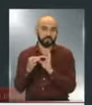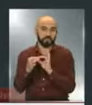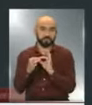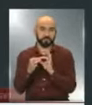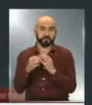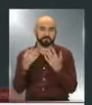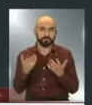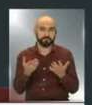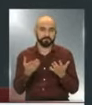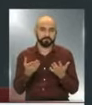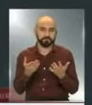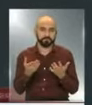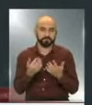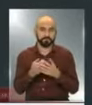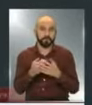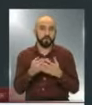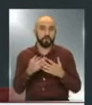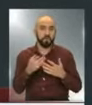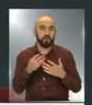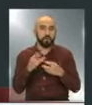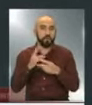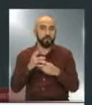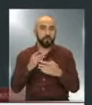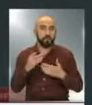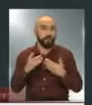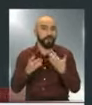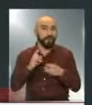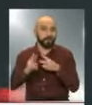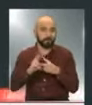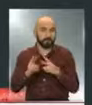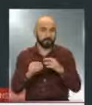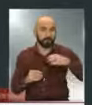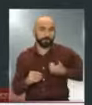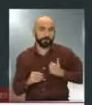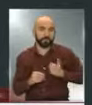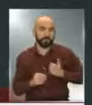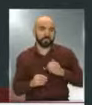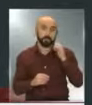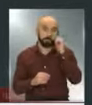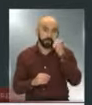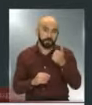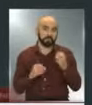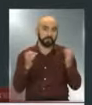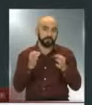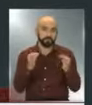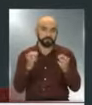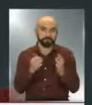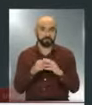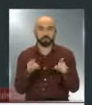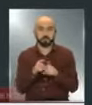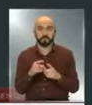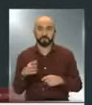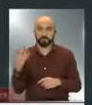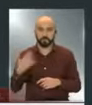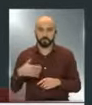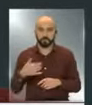caso... El actuar de estos PDI, que seguramente van a tener que explicar el día de mañana, ha sido controversial porque algunas personas plantean de que